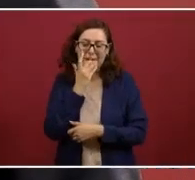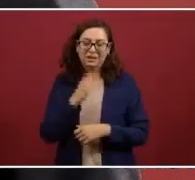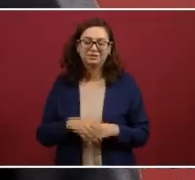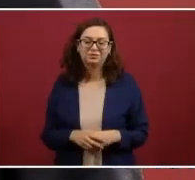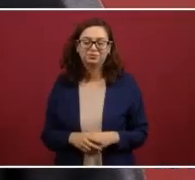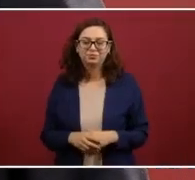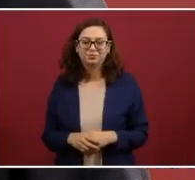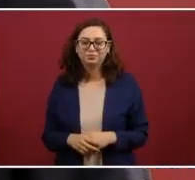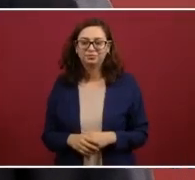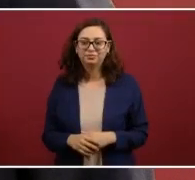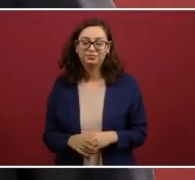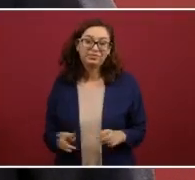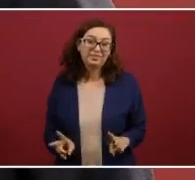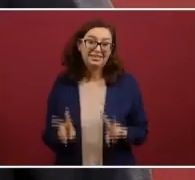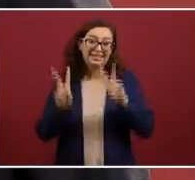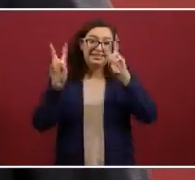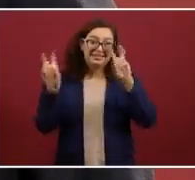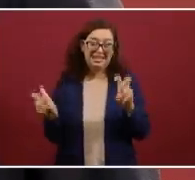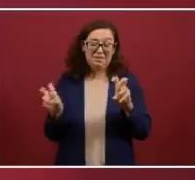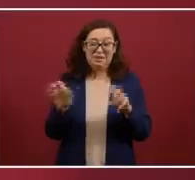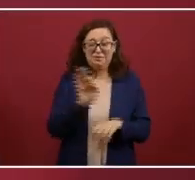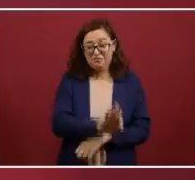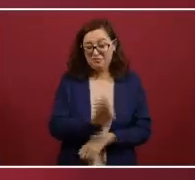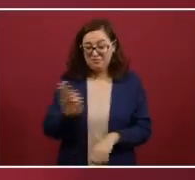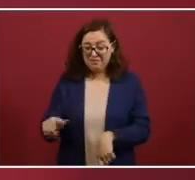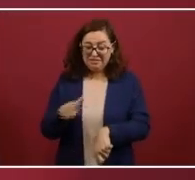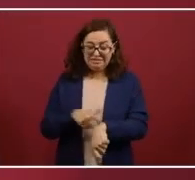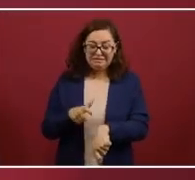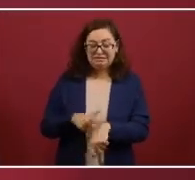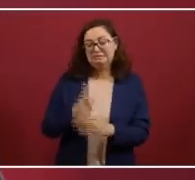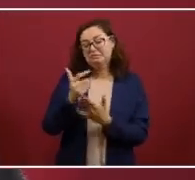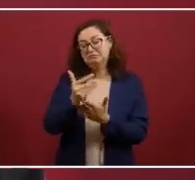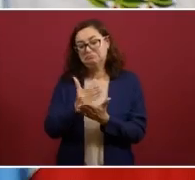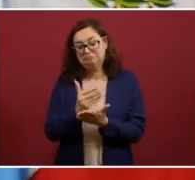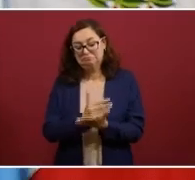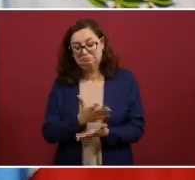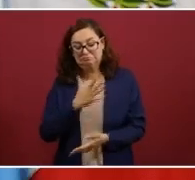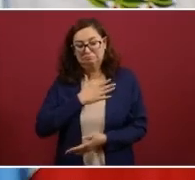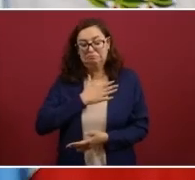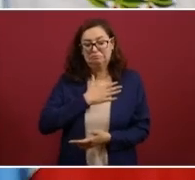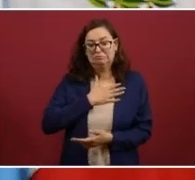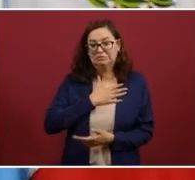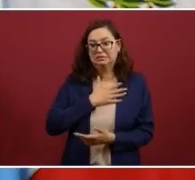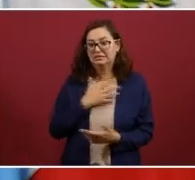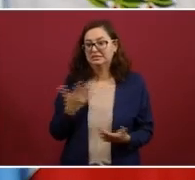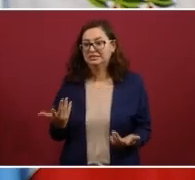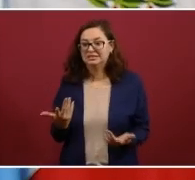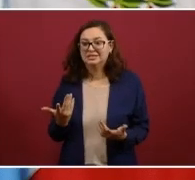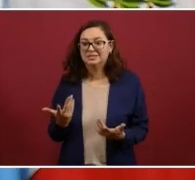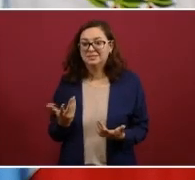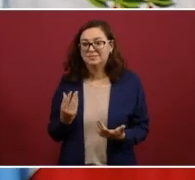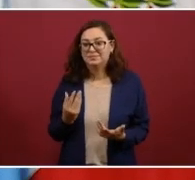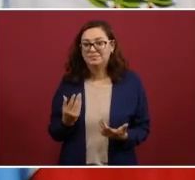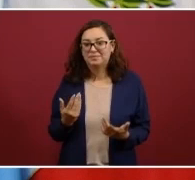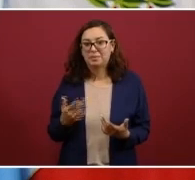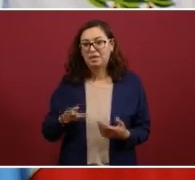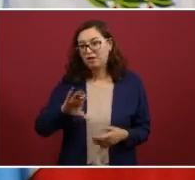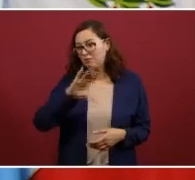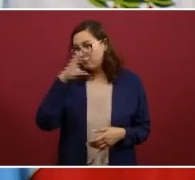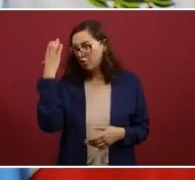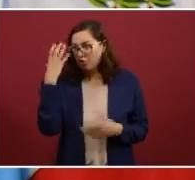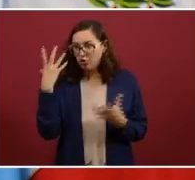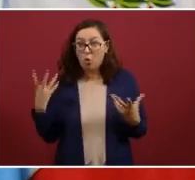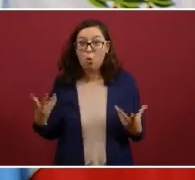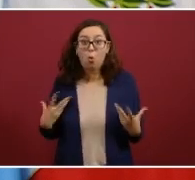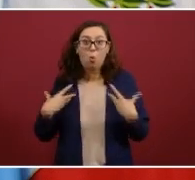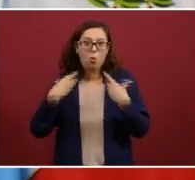por cuestiones de agenda y también para informar, pues se juntaron las fotografías. No es